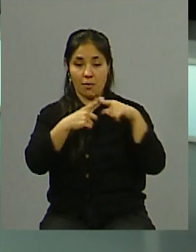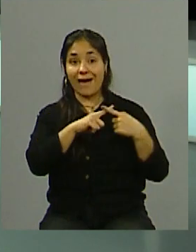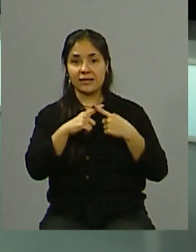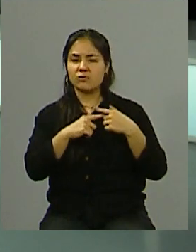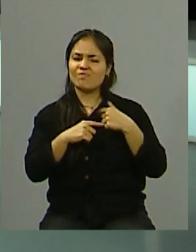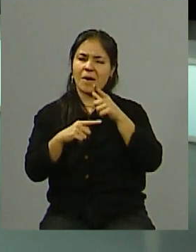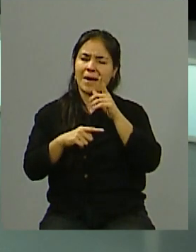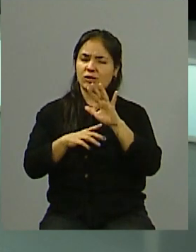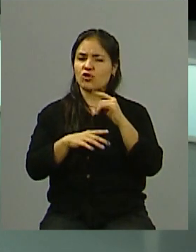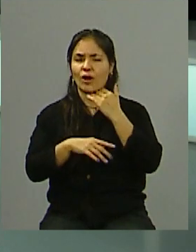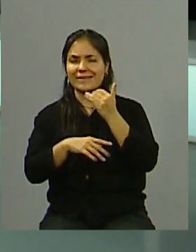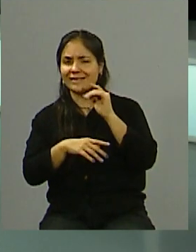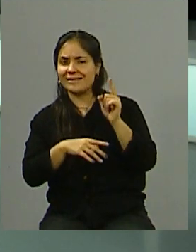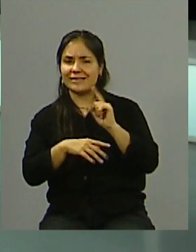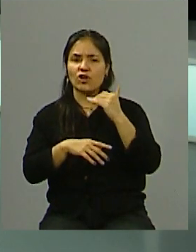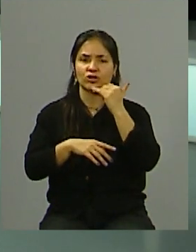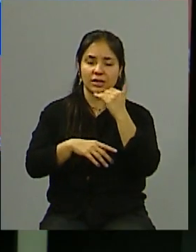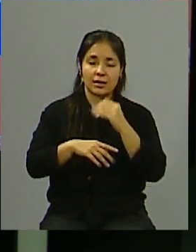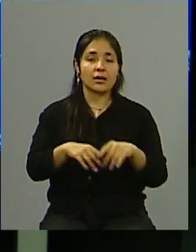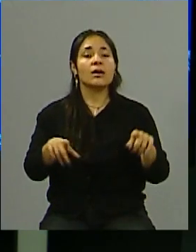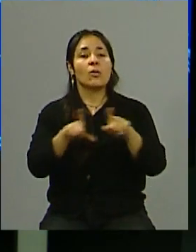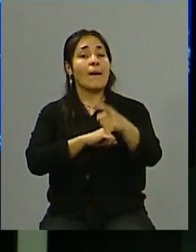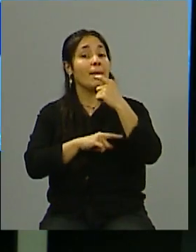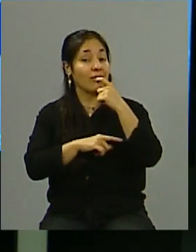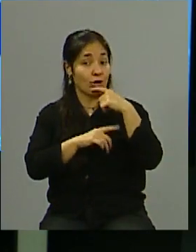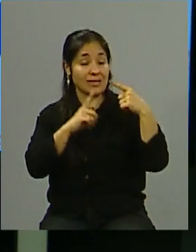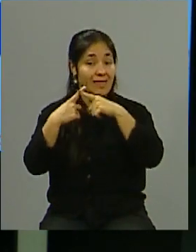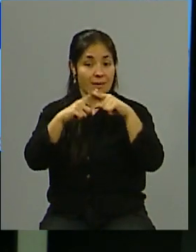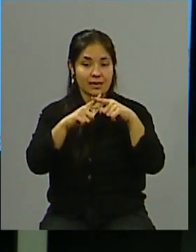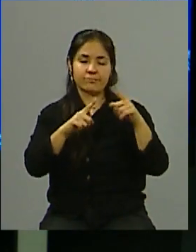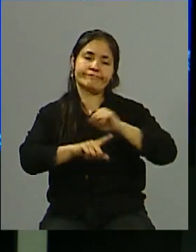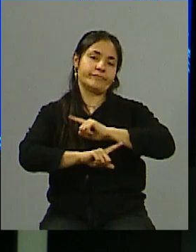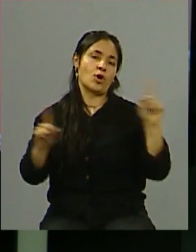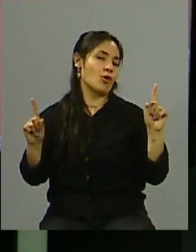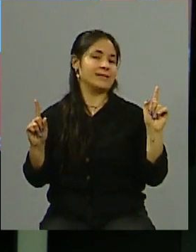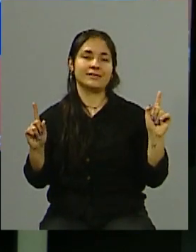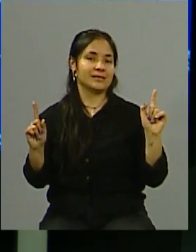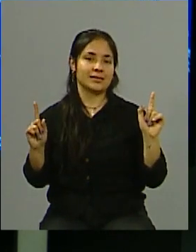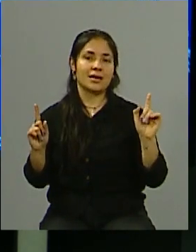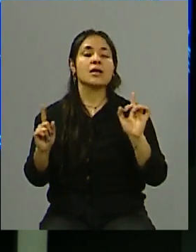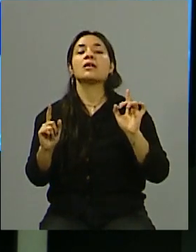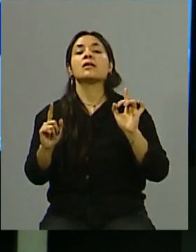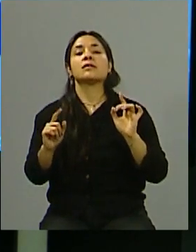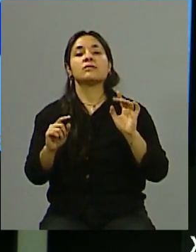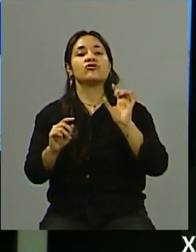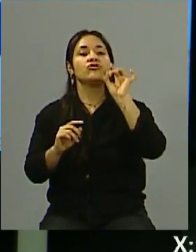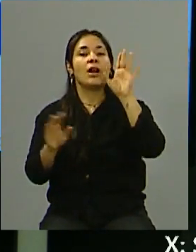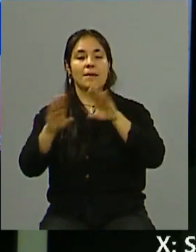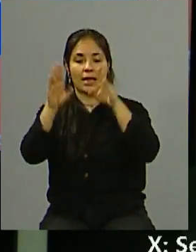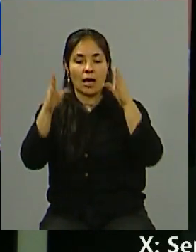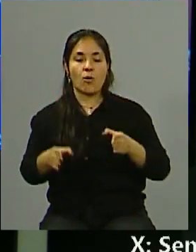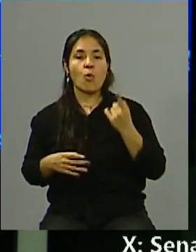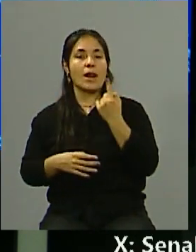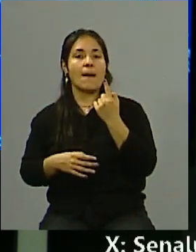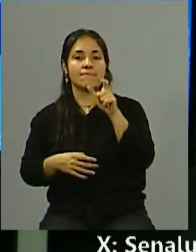debate. Claro. ¿Sí? El de Mendoza fue una organización de 5 atriles donde cada persona exponía